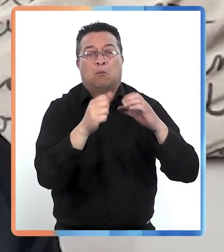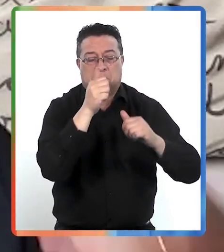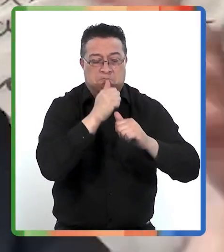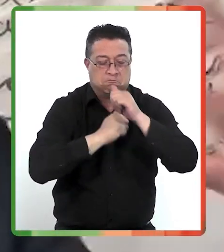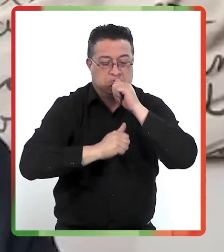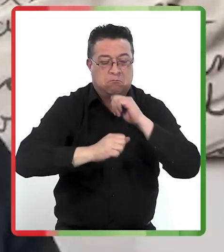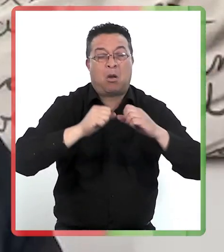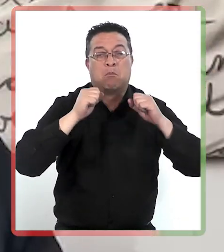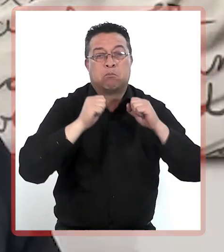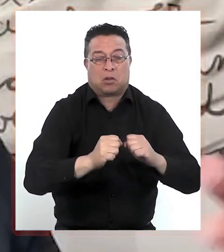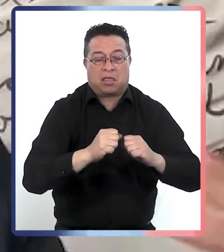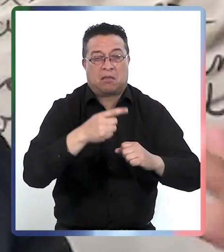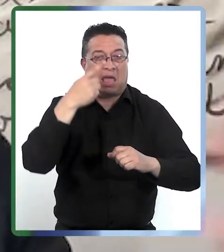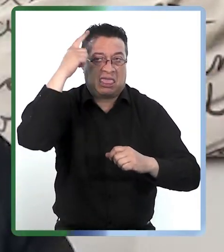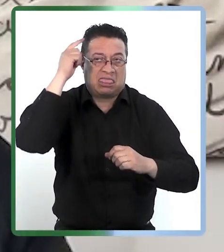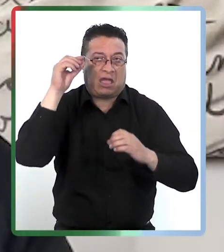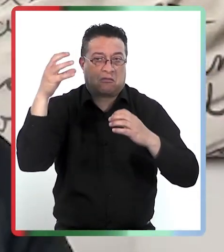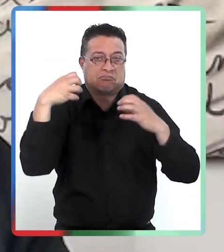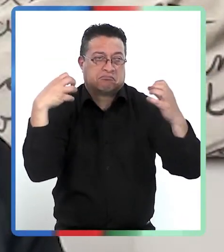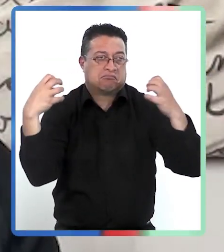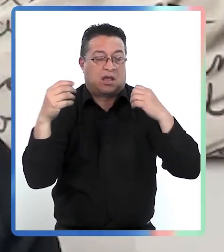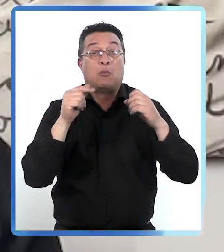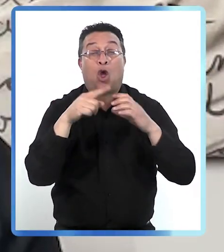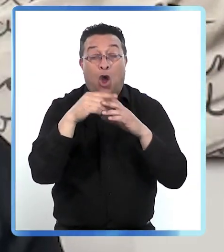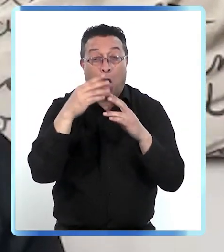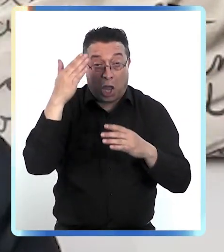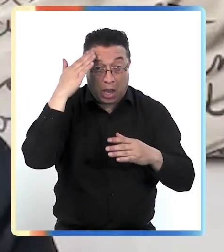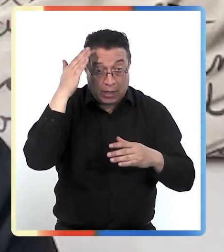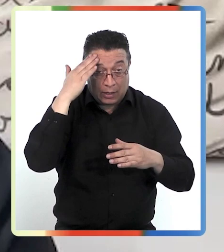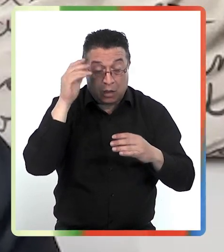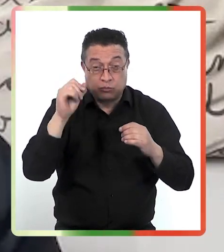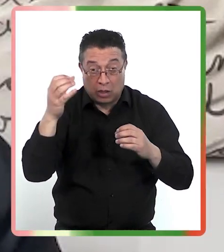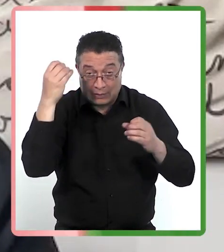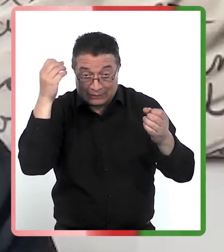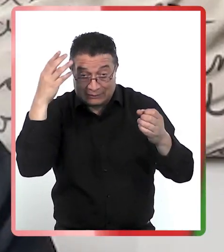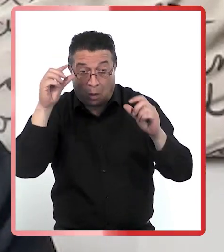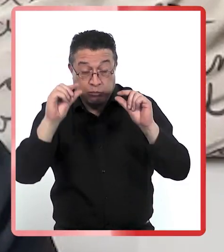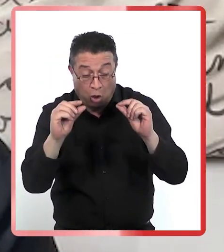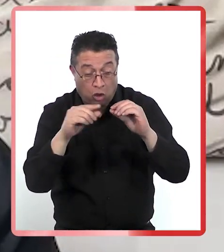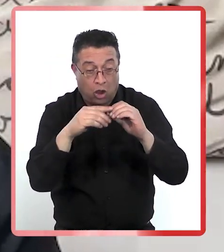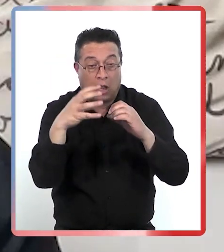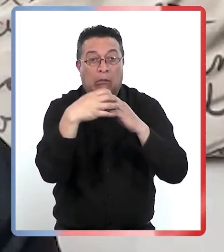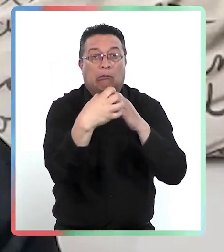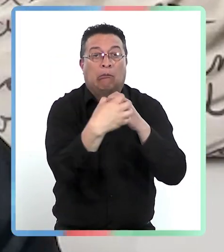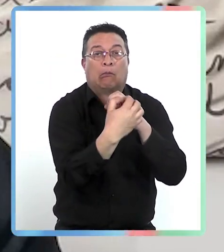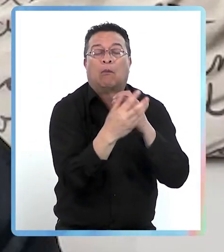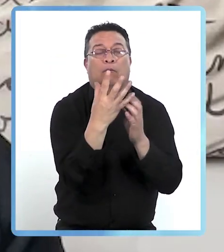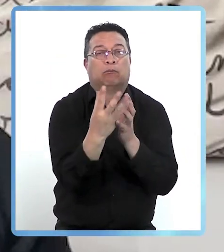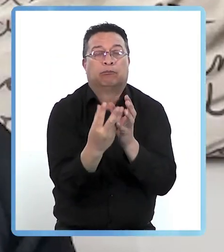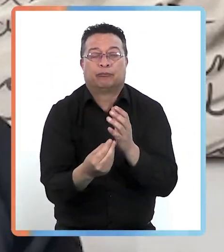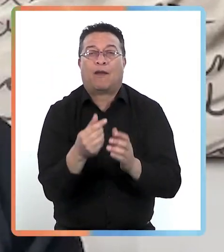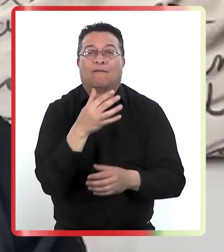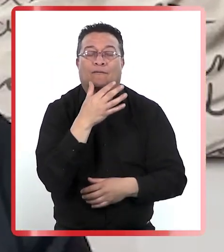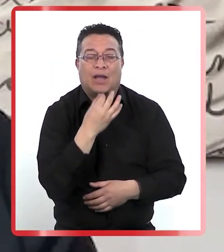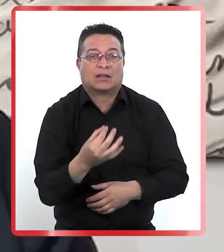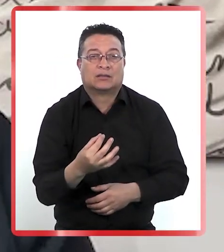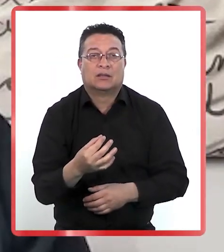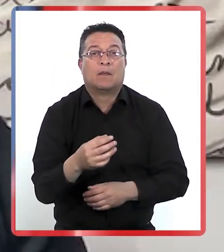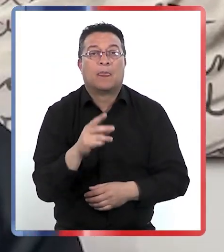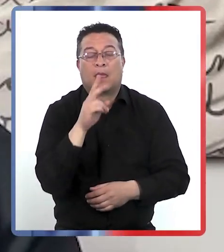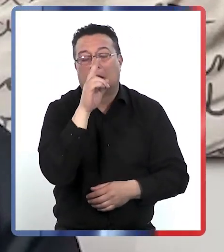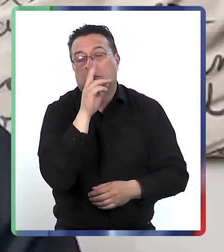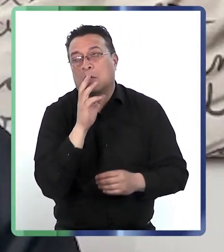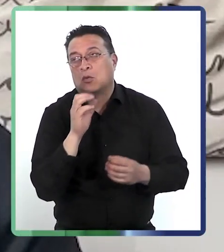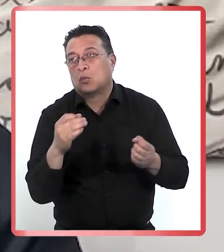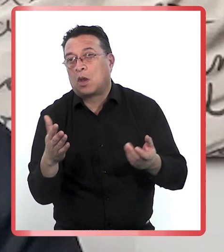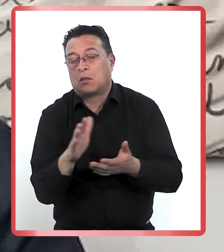es capaz de soportar más daño antes de que empieces a hacer síntomas. ¿Sí? Por ejemplo, súper idiota,